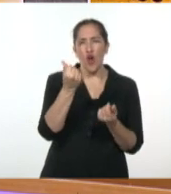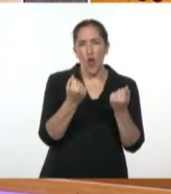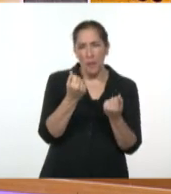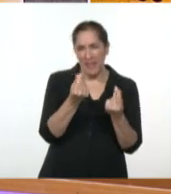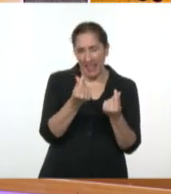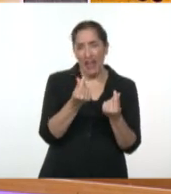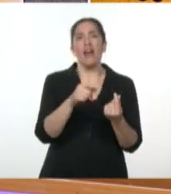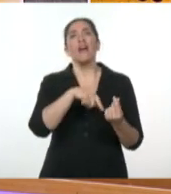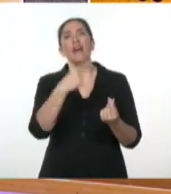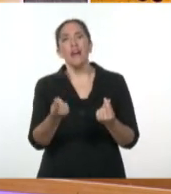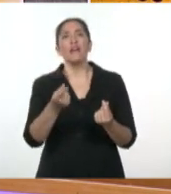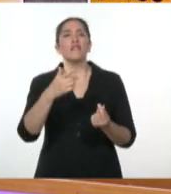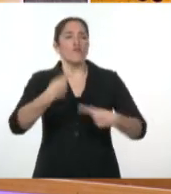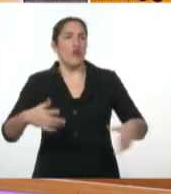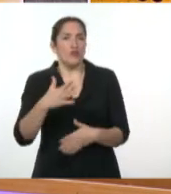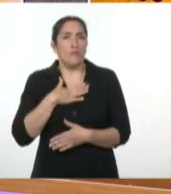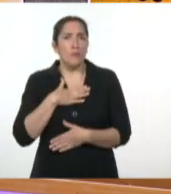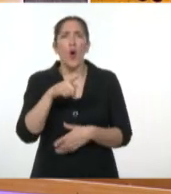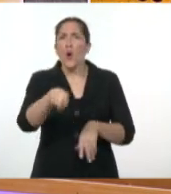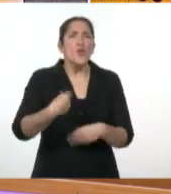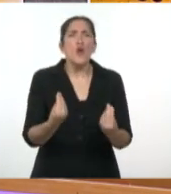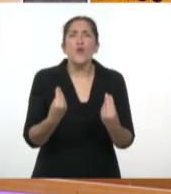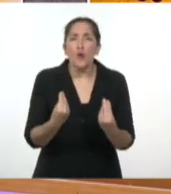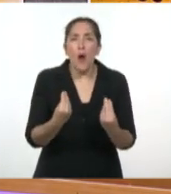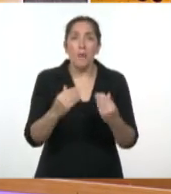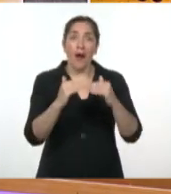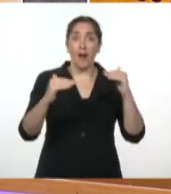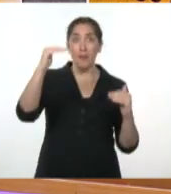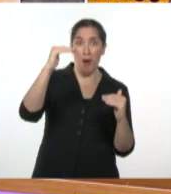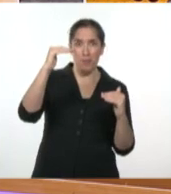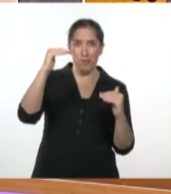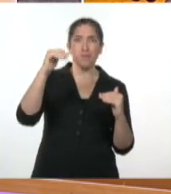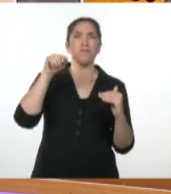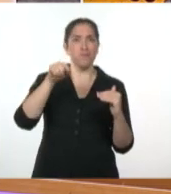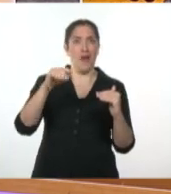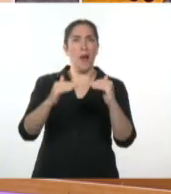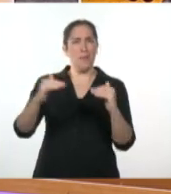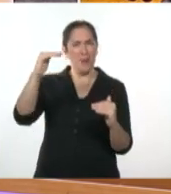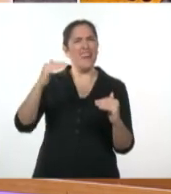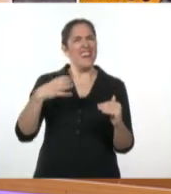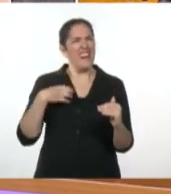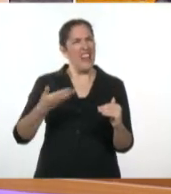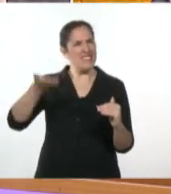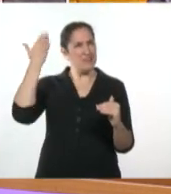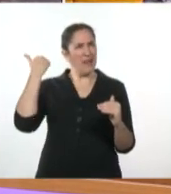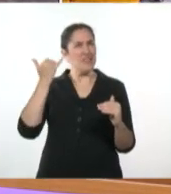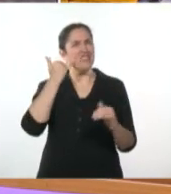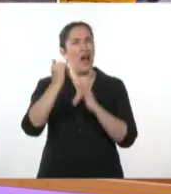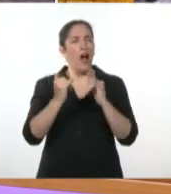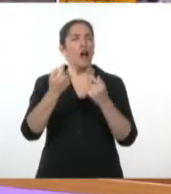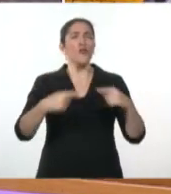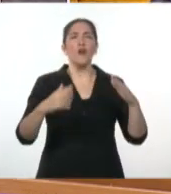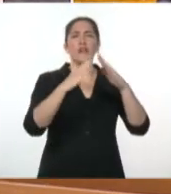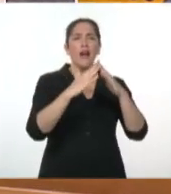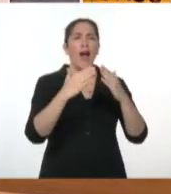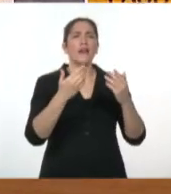inserta justamente, que se construye en base a esta desigualdad. Lo trabajamos la clase pasada también, en torno a las tareas, en torno a